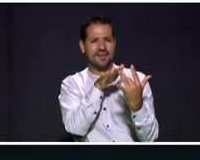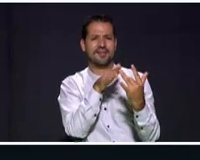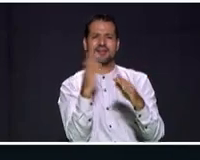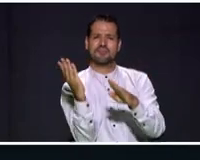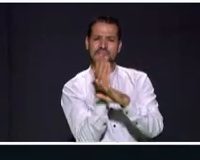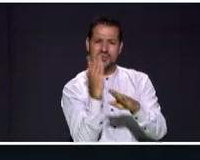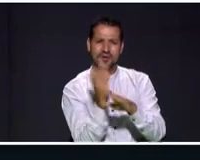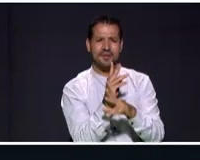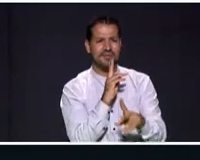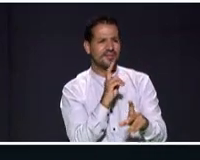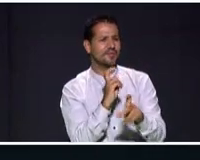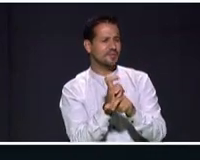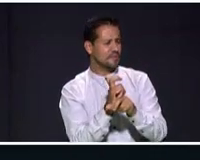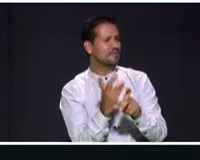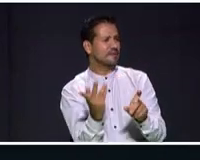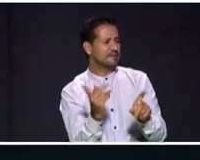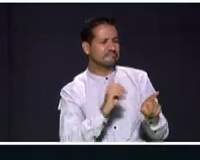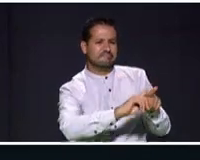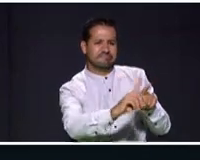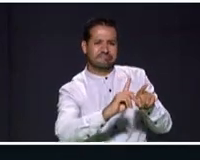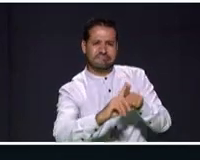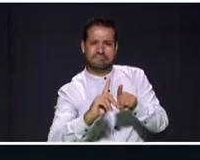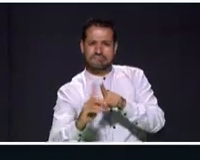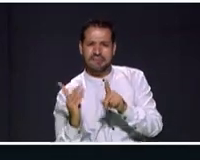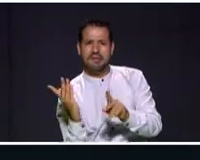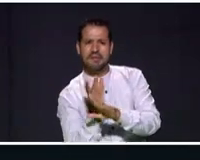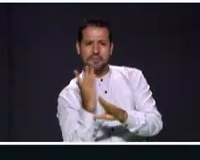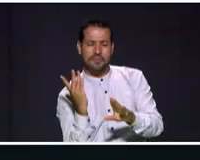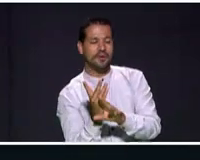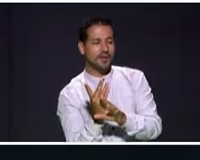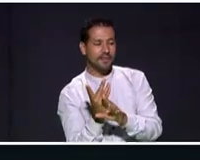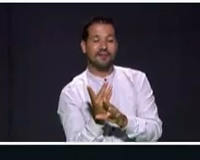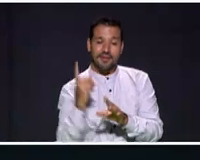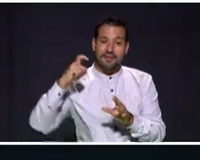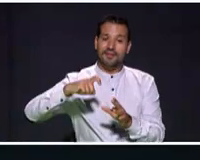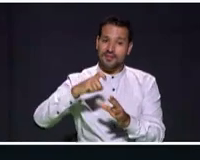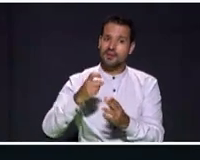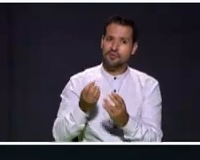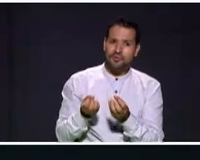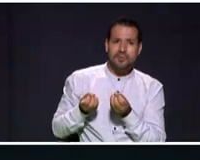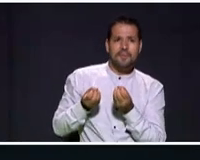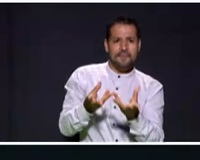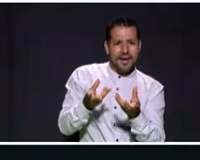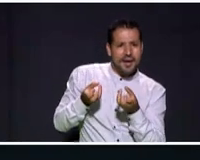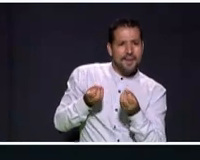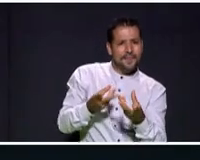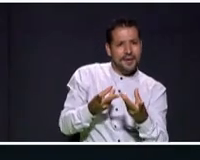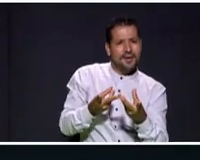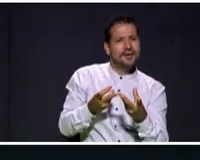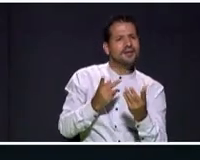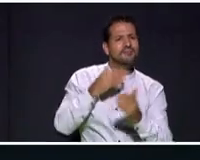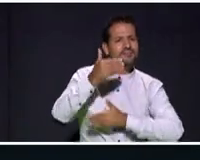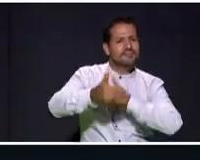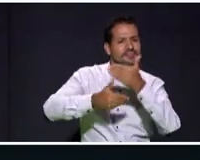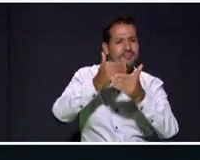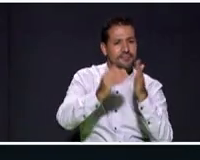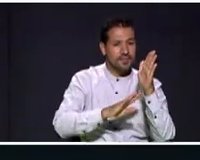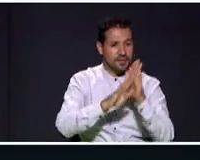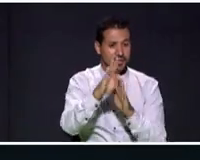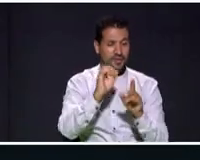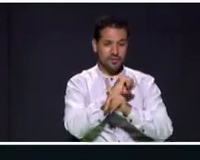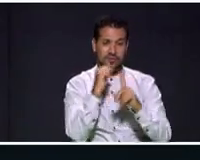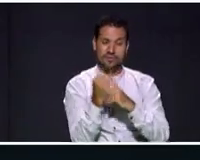de conflictos tenemos que decirle que vamos a aportar al desarrollo social que como que no voy a comprometer me voy a comprometer